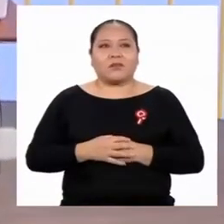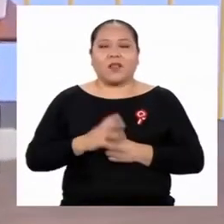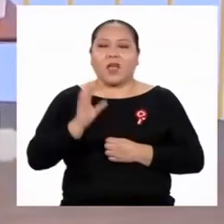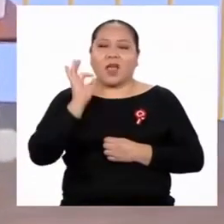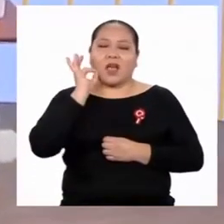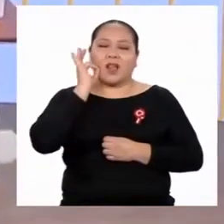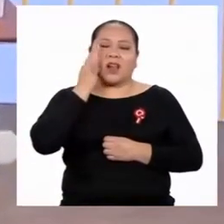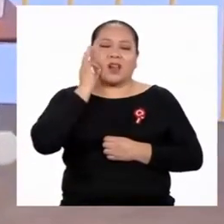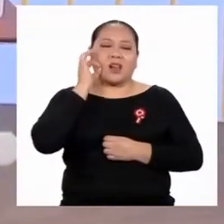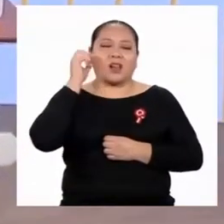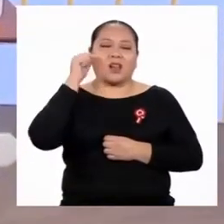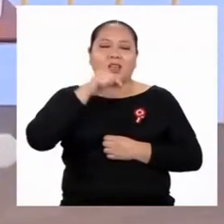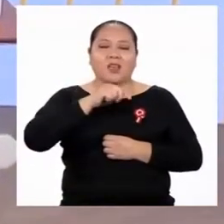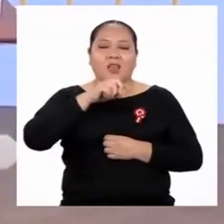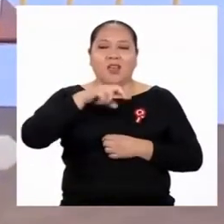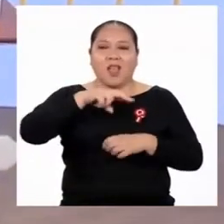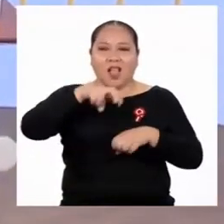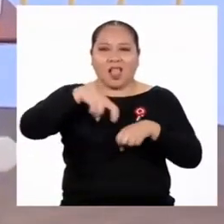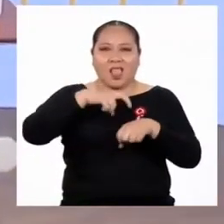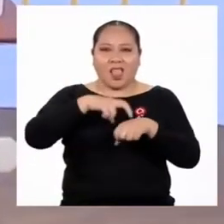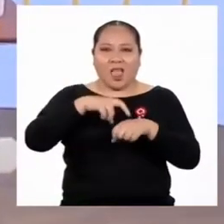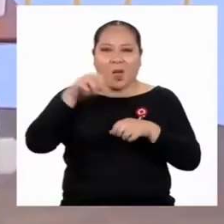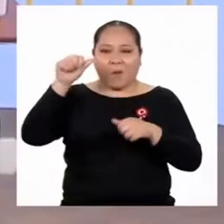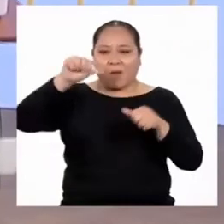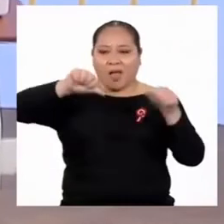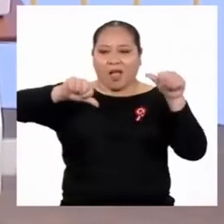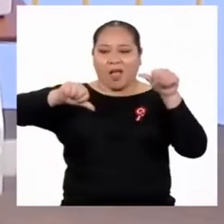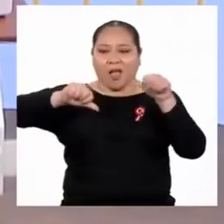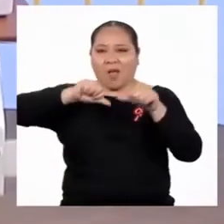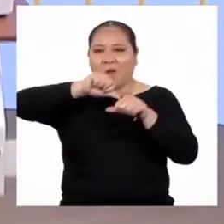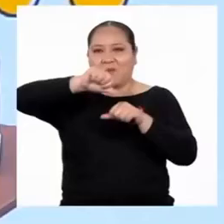qué rico está la papa a la huancaína.